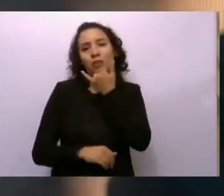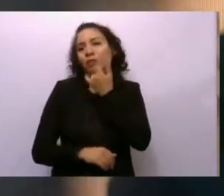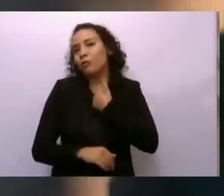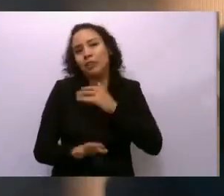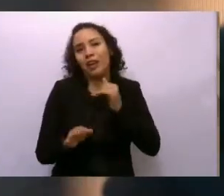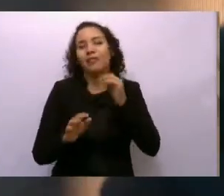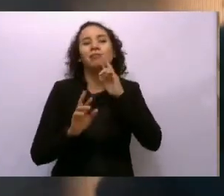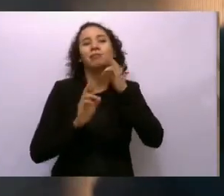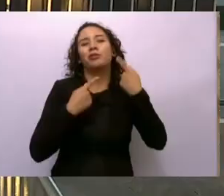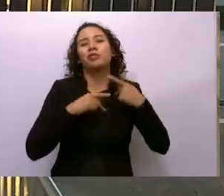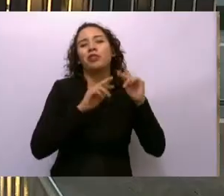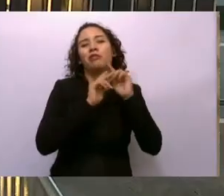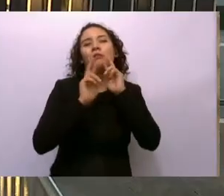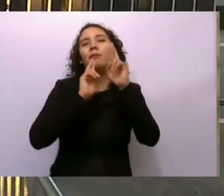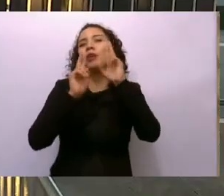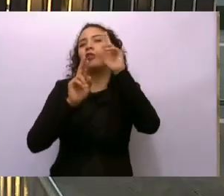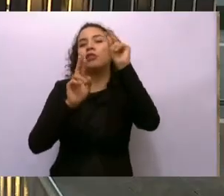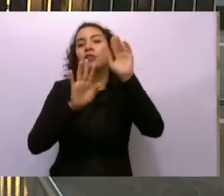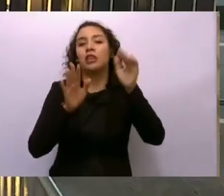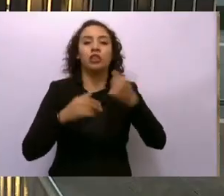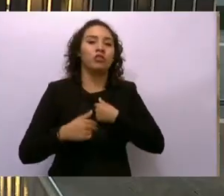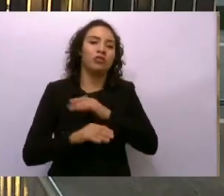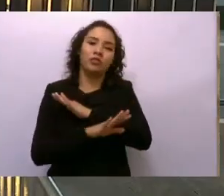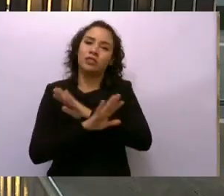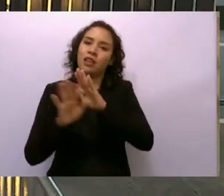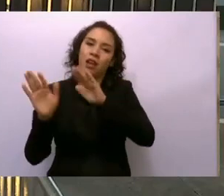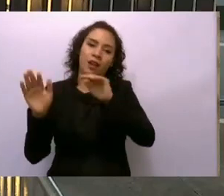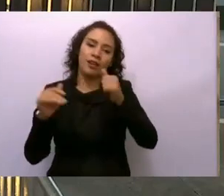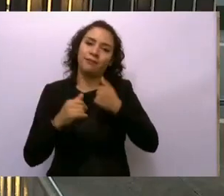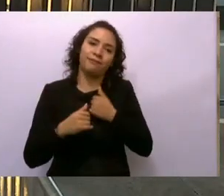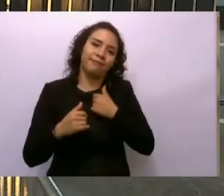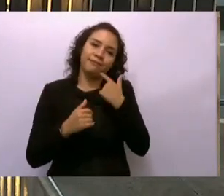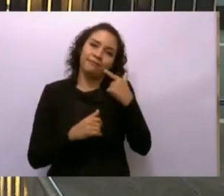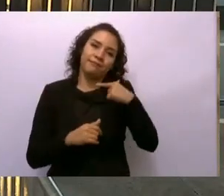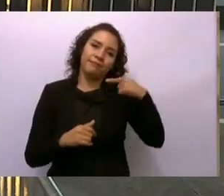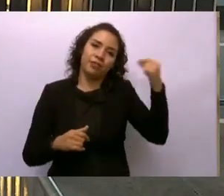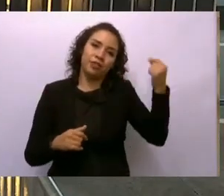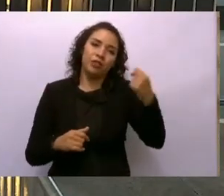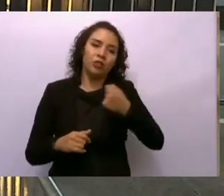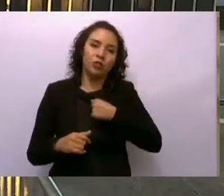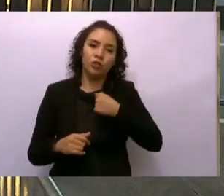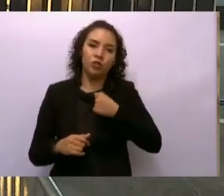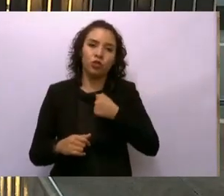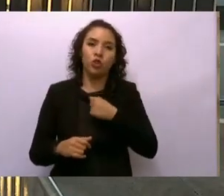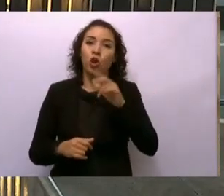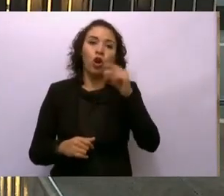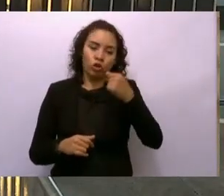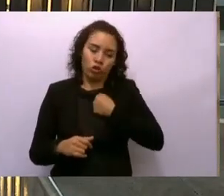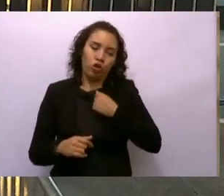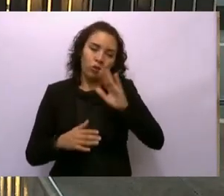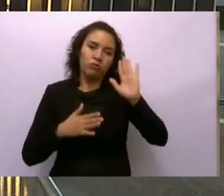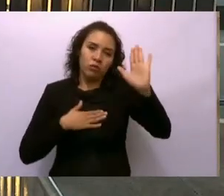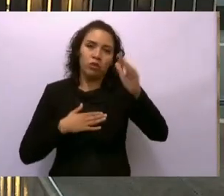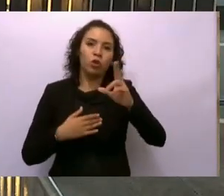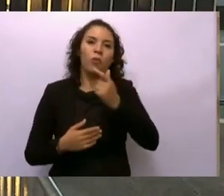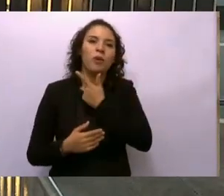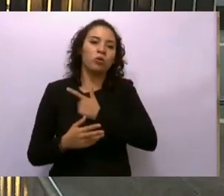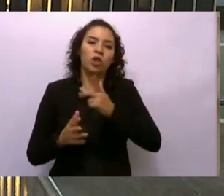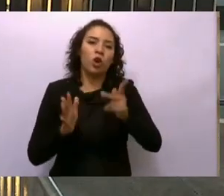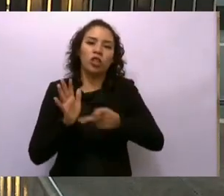soy maderista y soy partidario del sufragio efectivo, no reelección.